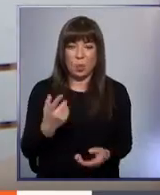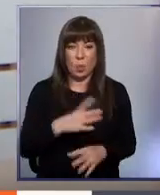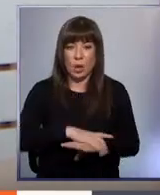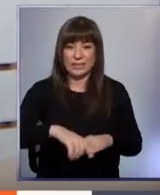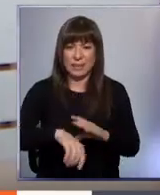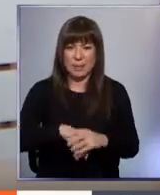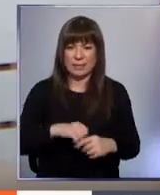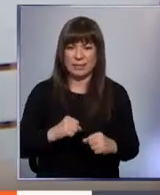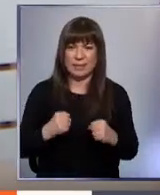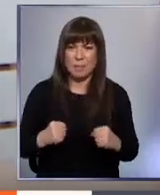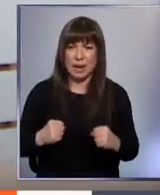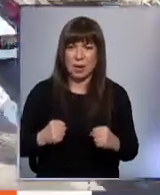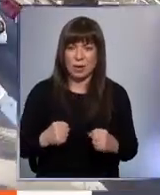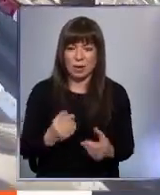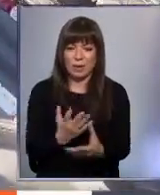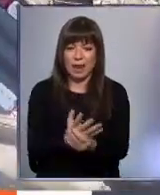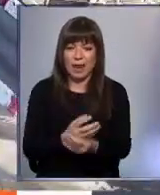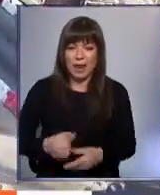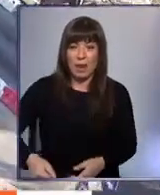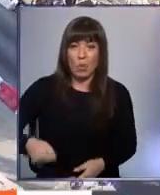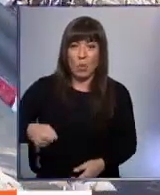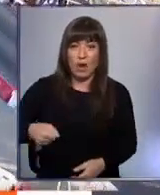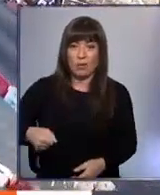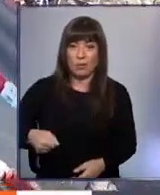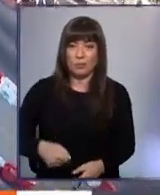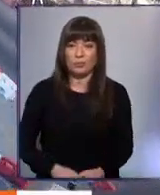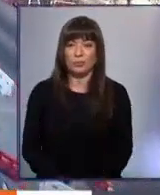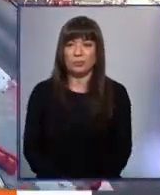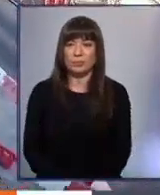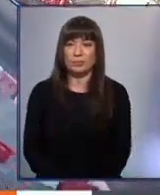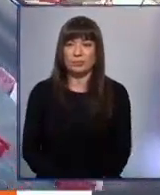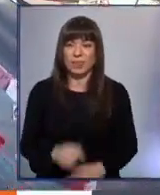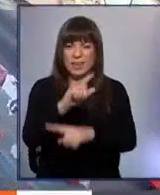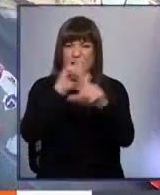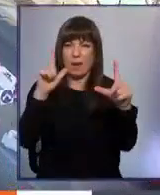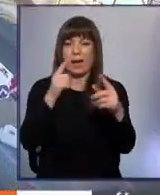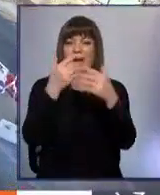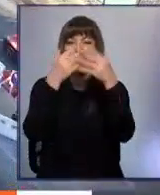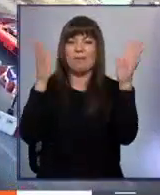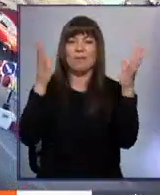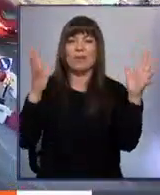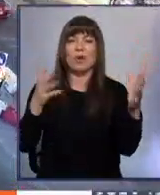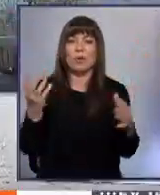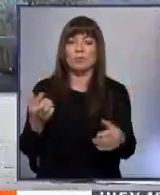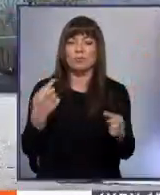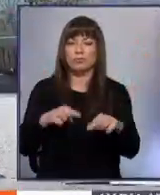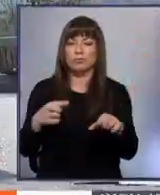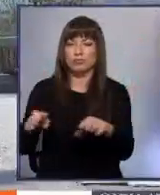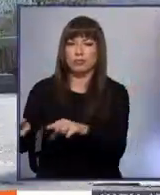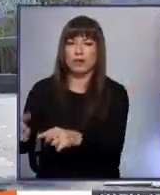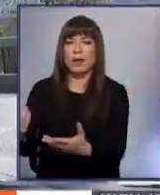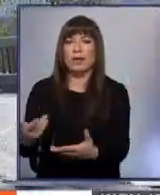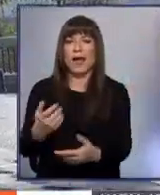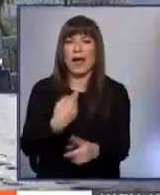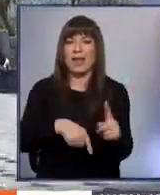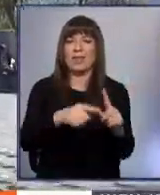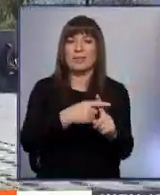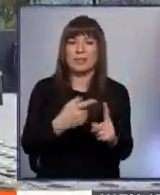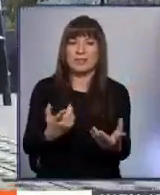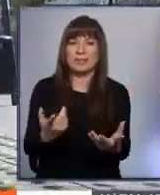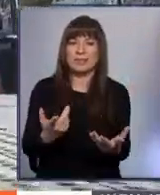portaba en una de sus manos una bolsa. Esa imagen abrió un mundo de posibilidades, es que con ella además estableció a qué bus